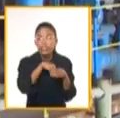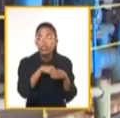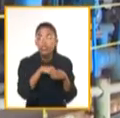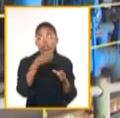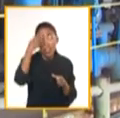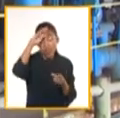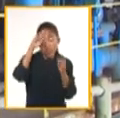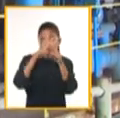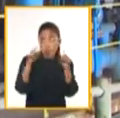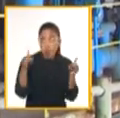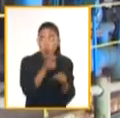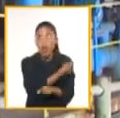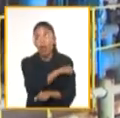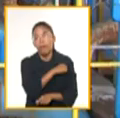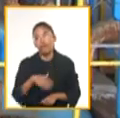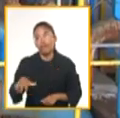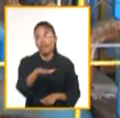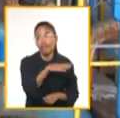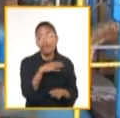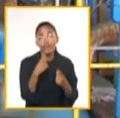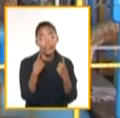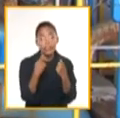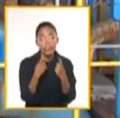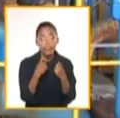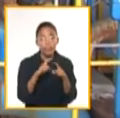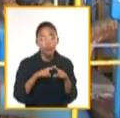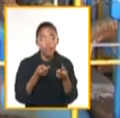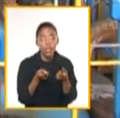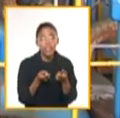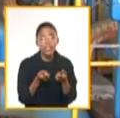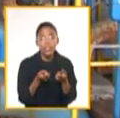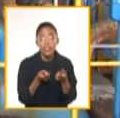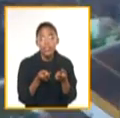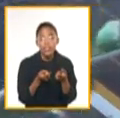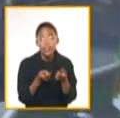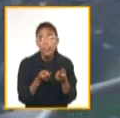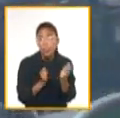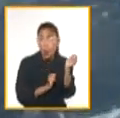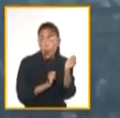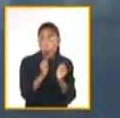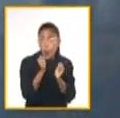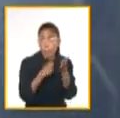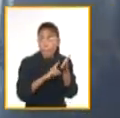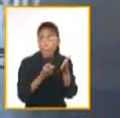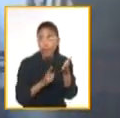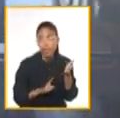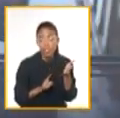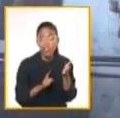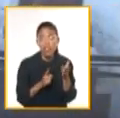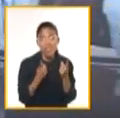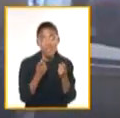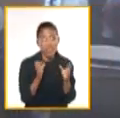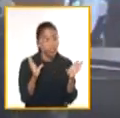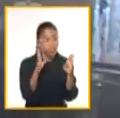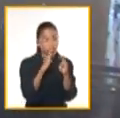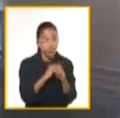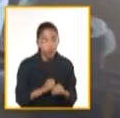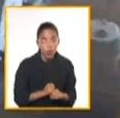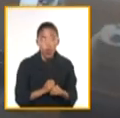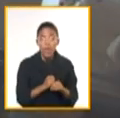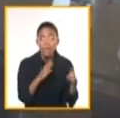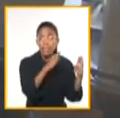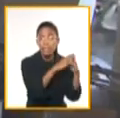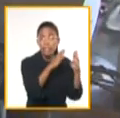pueblo lo necesita por el déficit de energía, el déficit de corriente que tenemos en las viviendas,